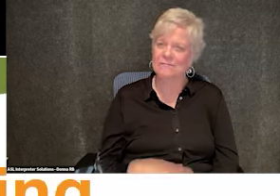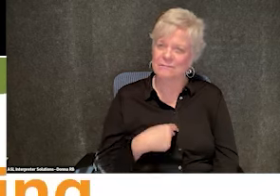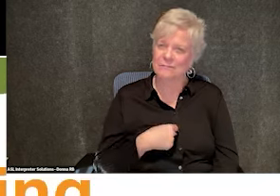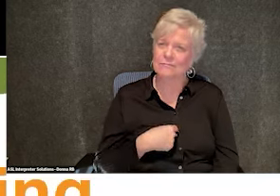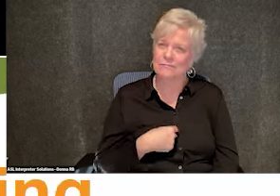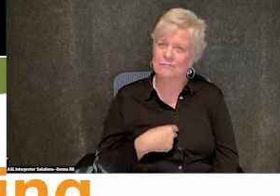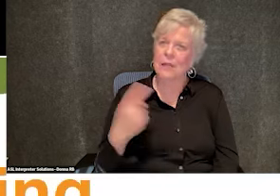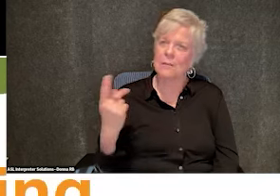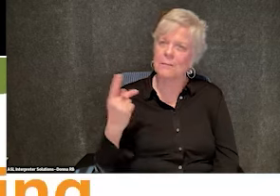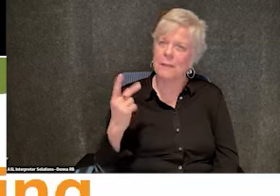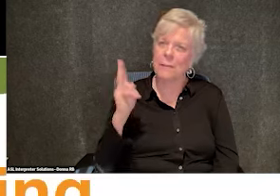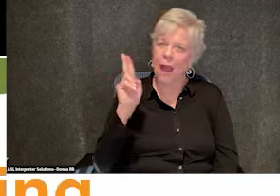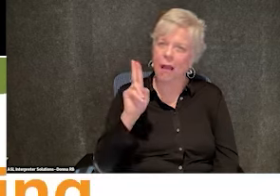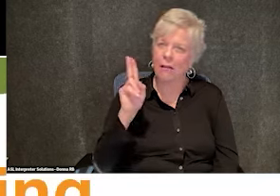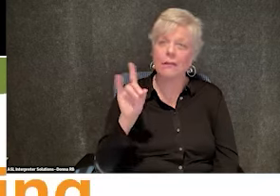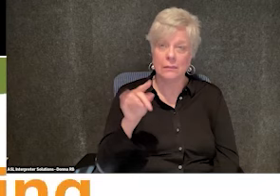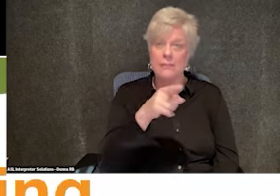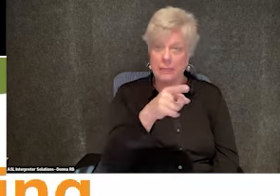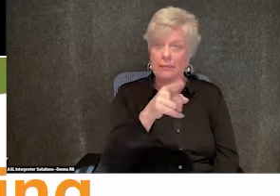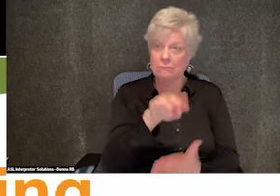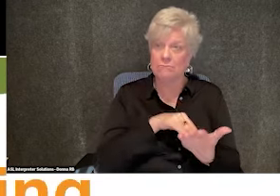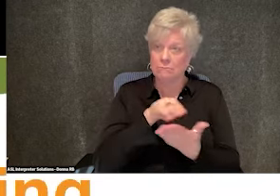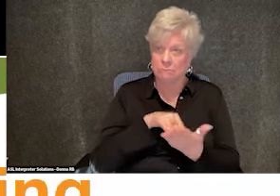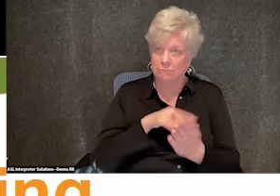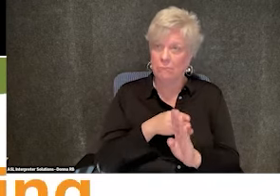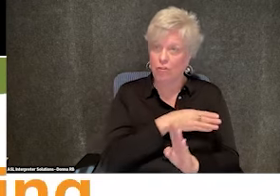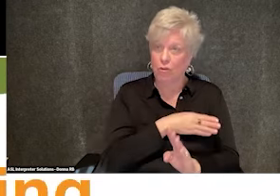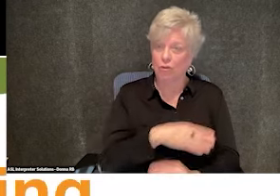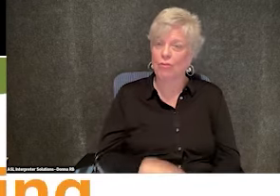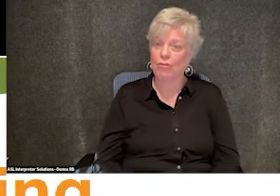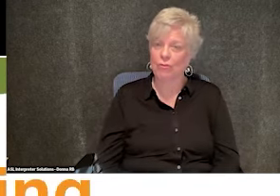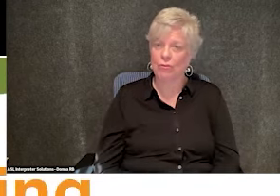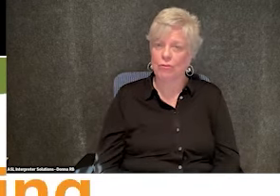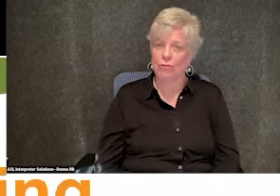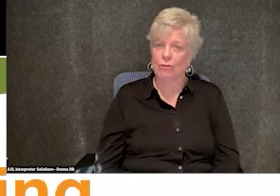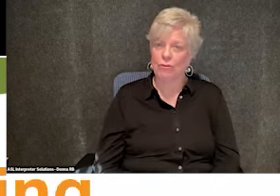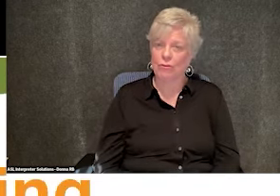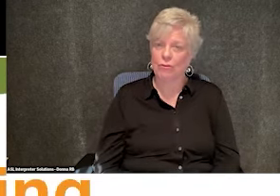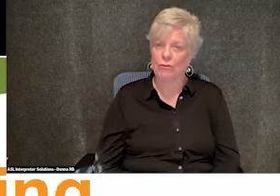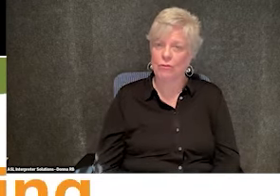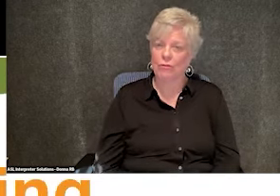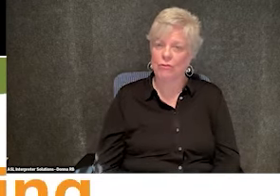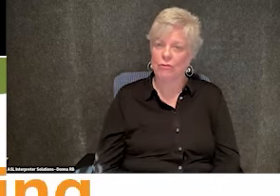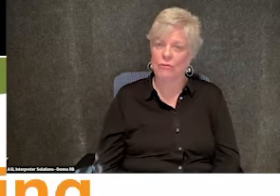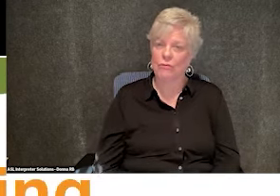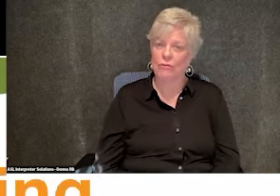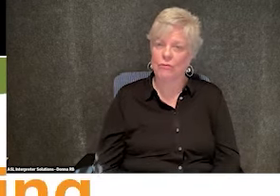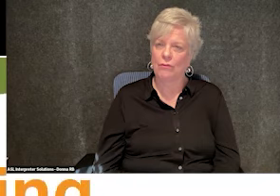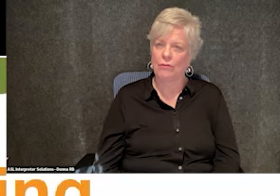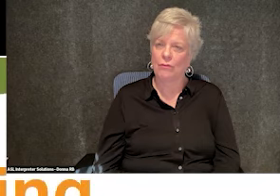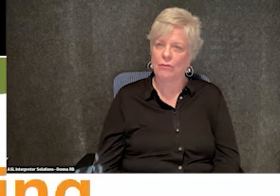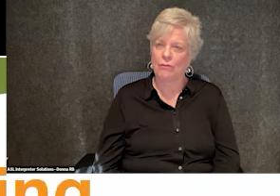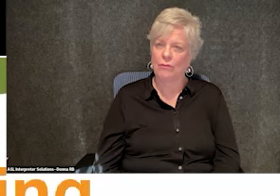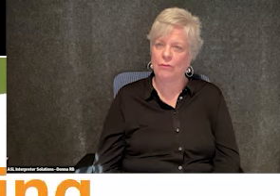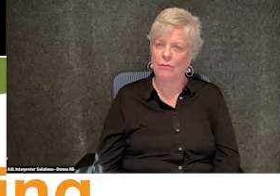normalmente me ayuda en planear reuniones o, a ver, no sé cómo explicarlo. O sea, toda